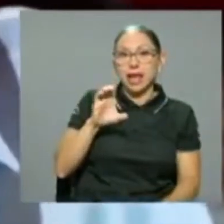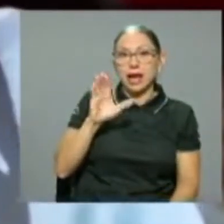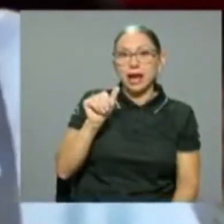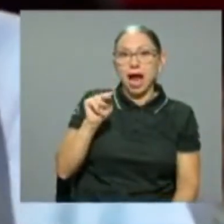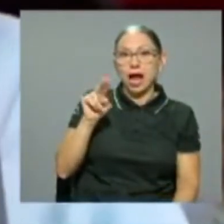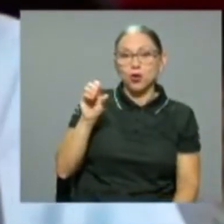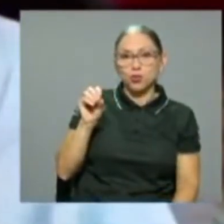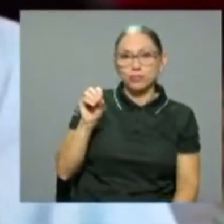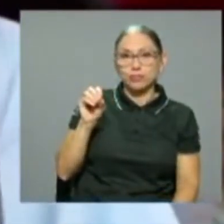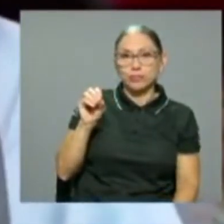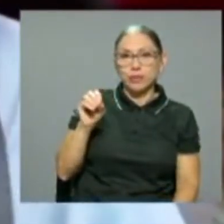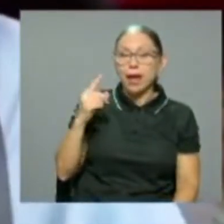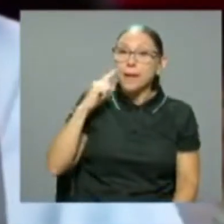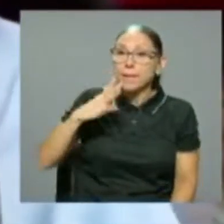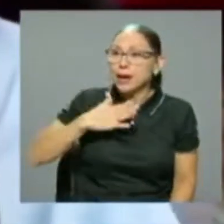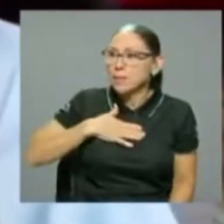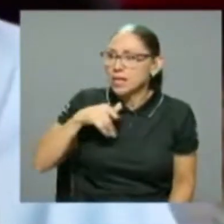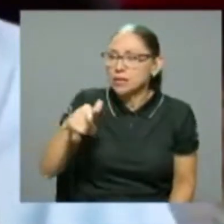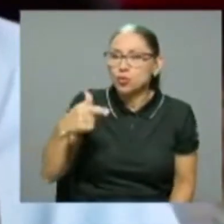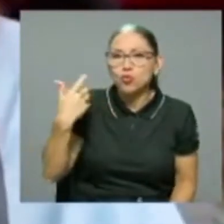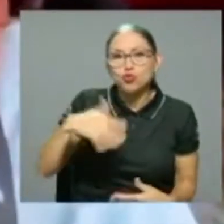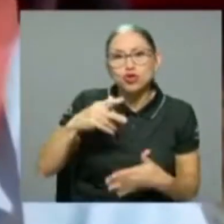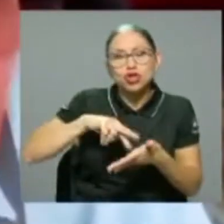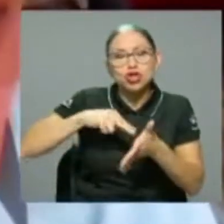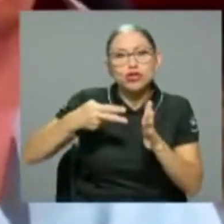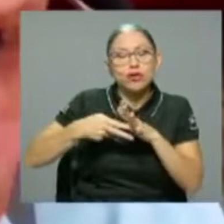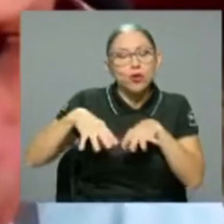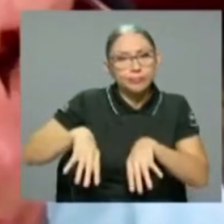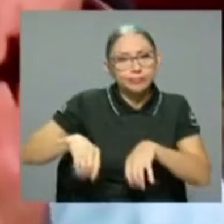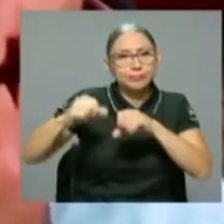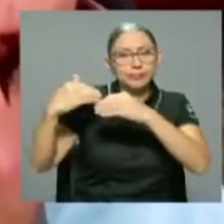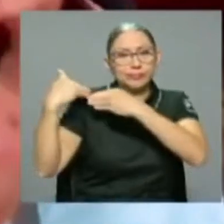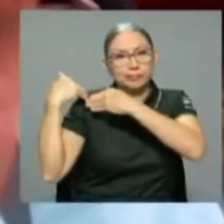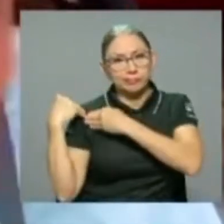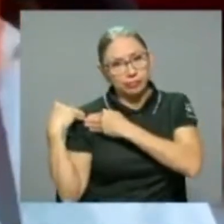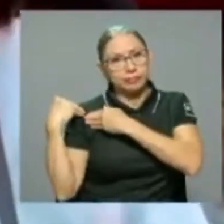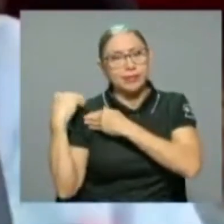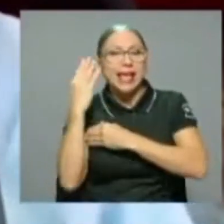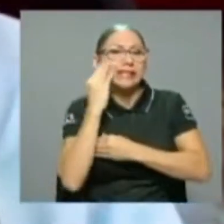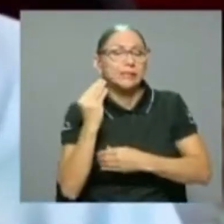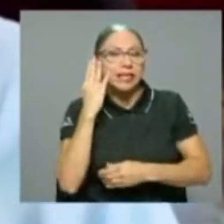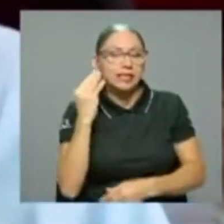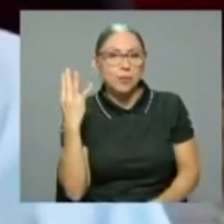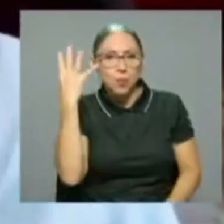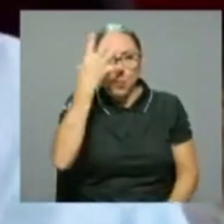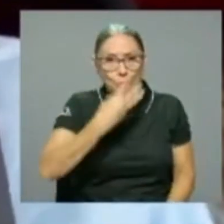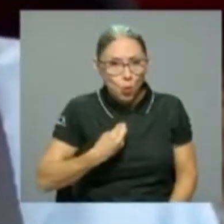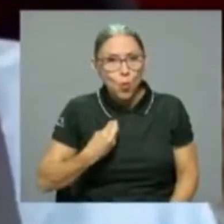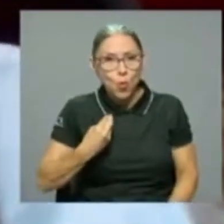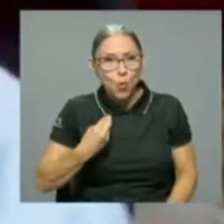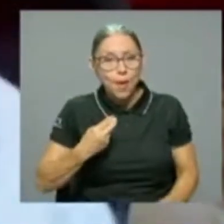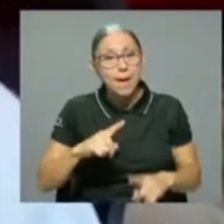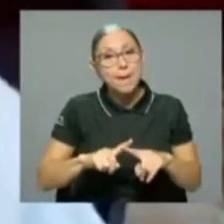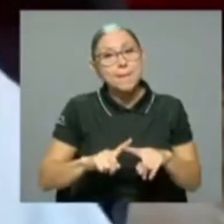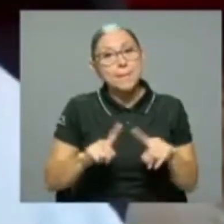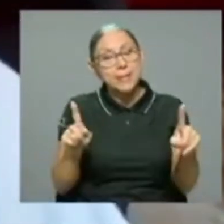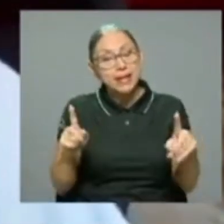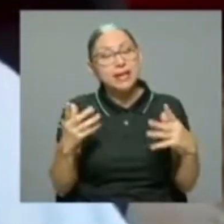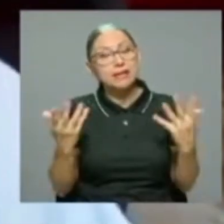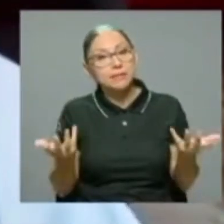Y eso pues para mí fue una gran responsabilidad, una experiencia muy bonita, pero como son las